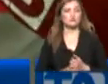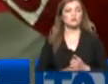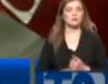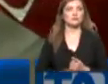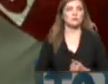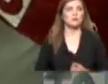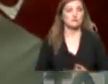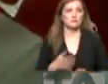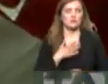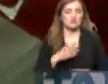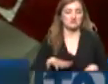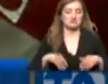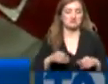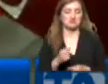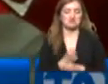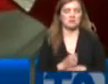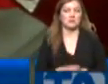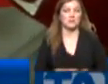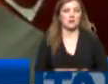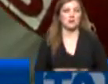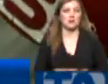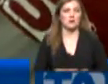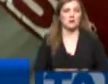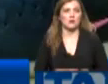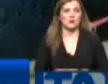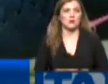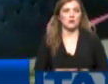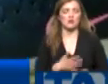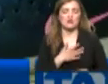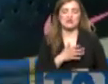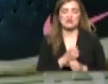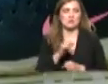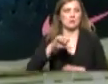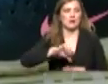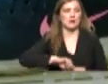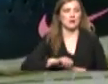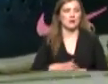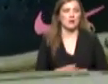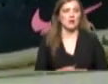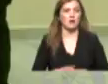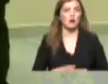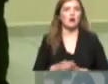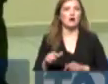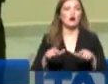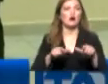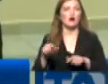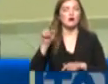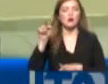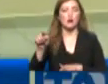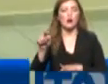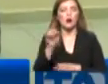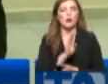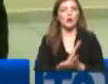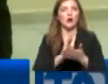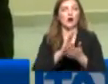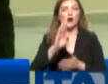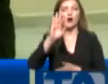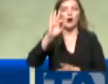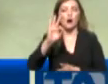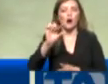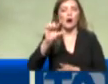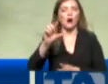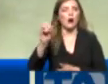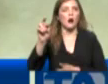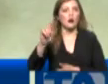yo acepto lo que hice, pero eso que estuvo mal. El delito fue cometido en el bloque 21 de Flor de Bastión, efectuado